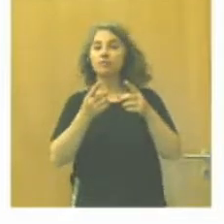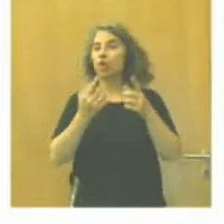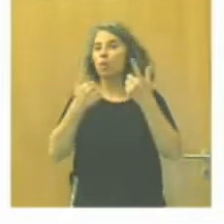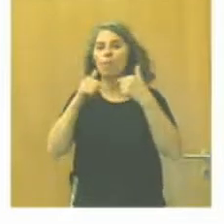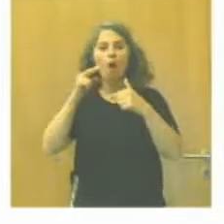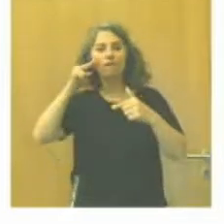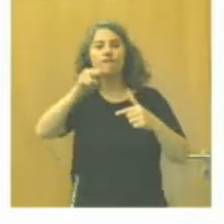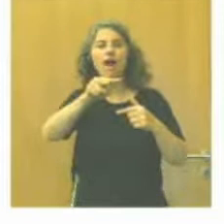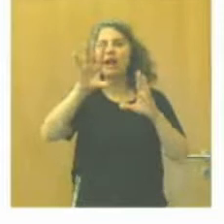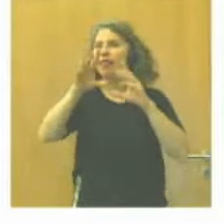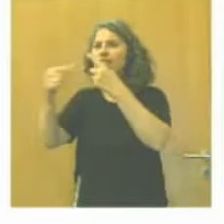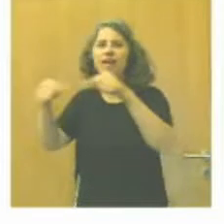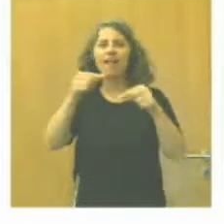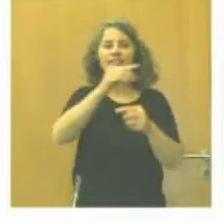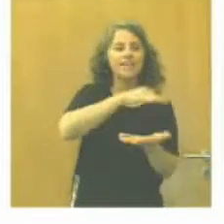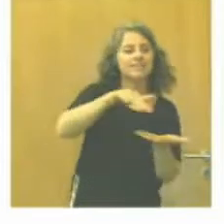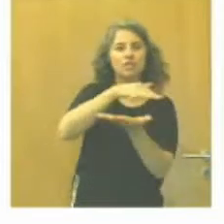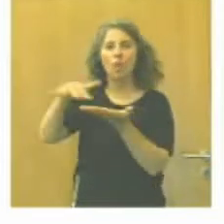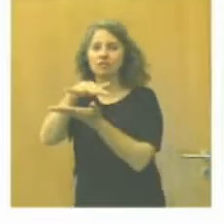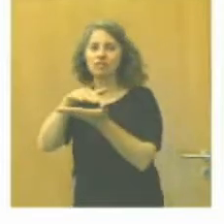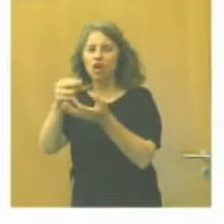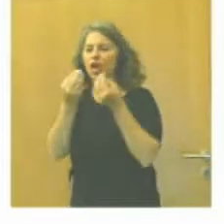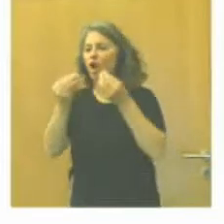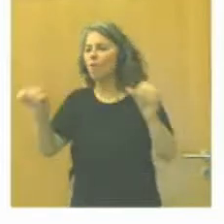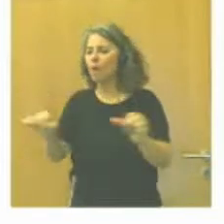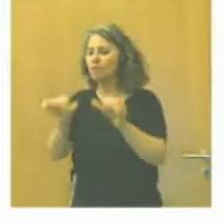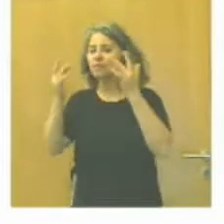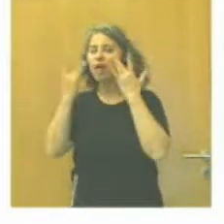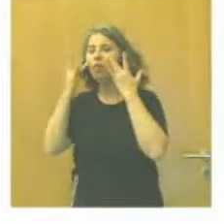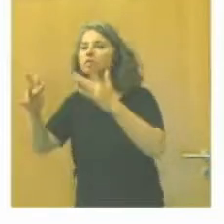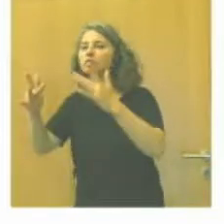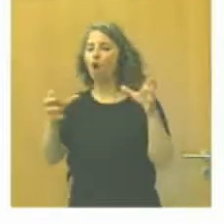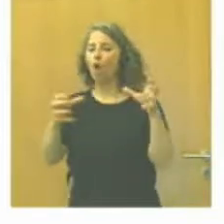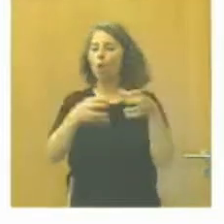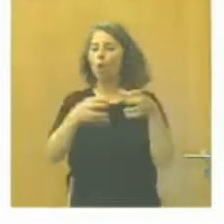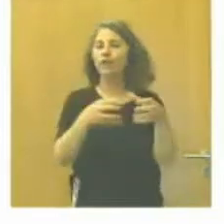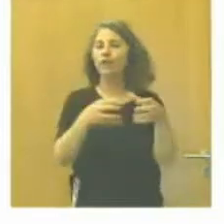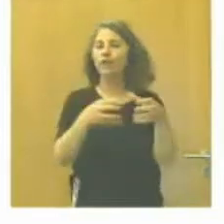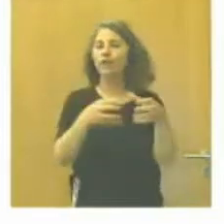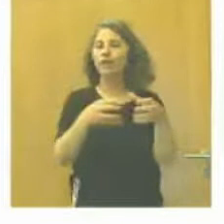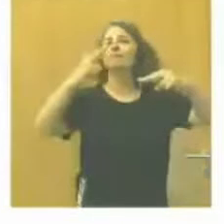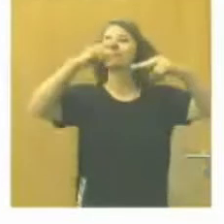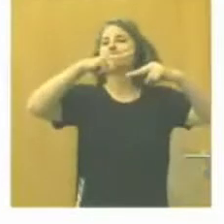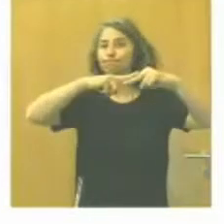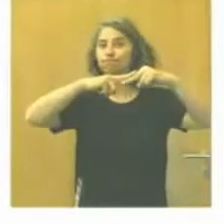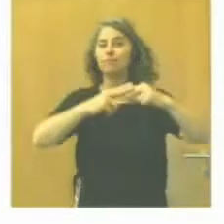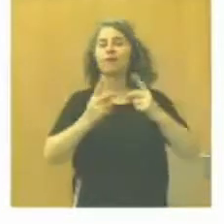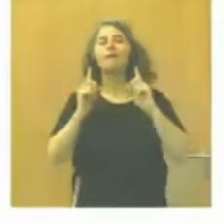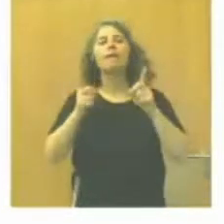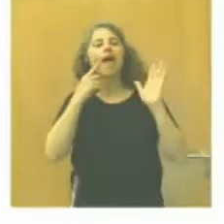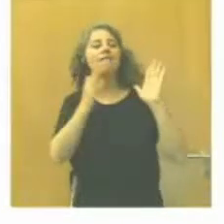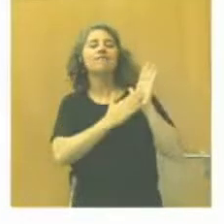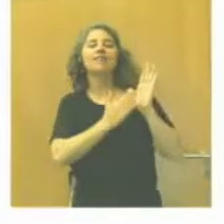en todos los entornos, con puntos de entradas en educación, comunitario y en línea. La evidencia de